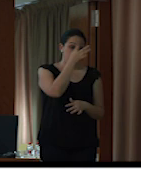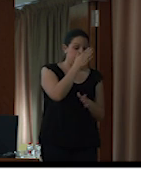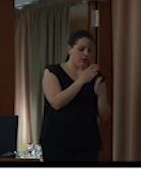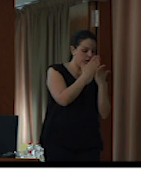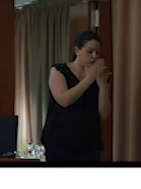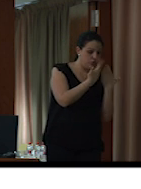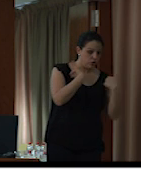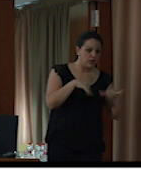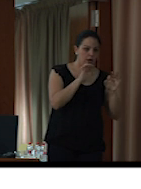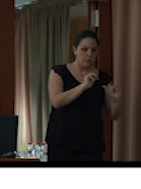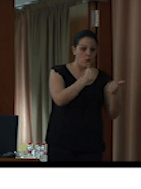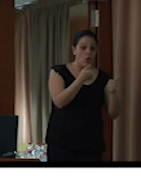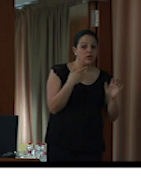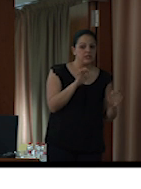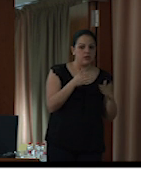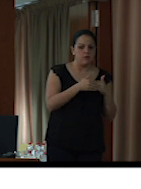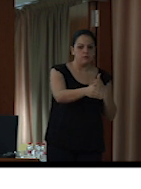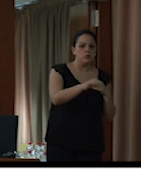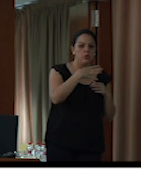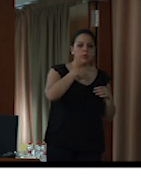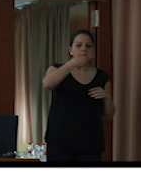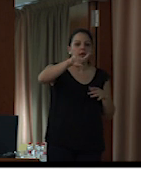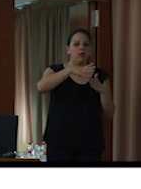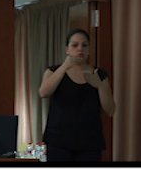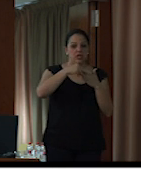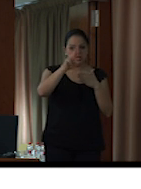un futuro alguno de vosotros lo podréis utilizar.